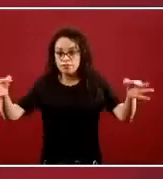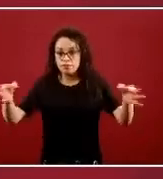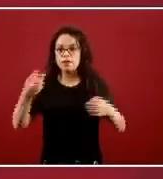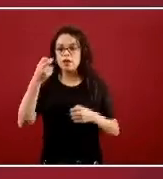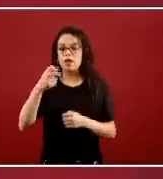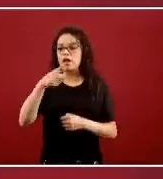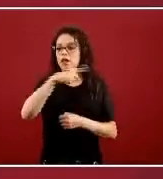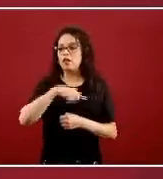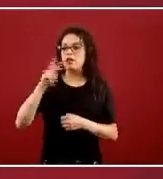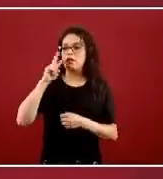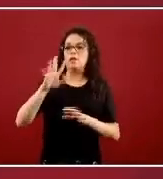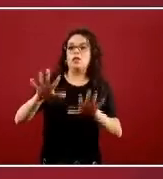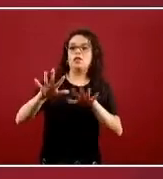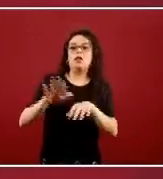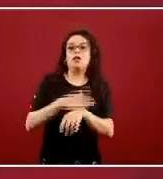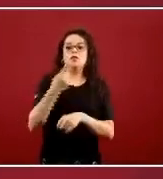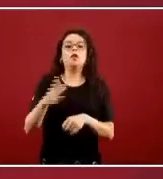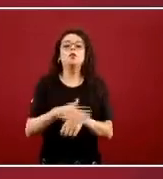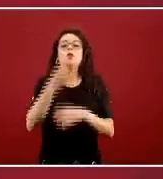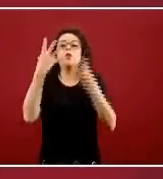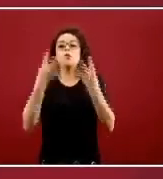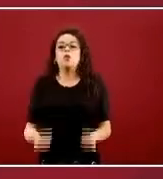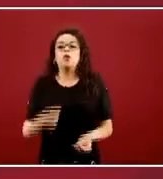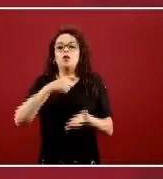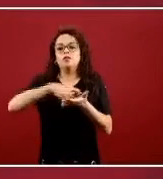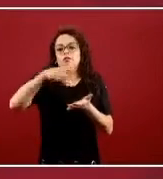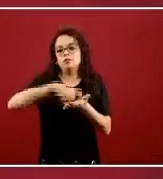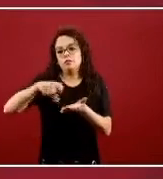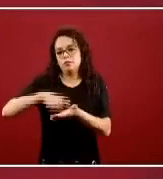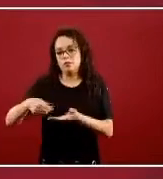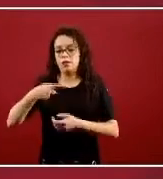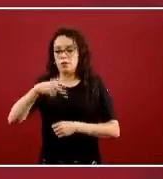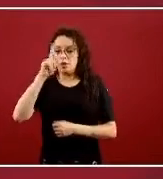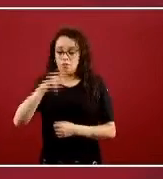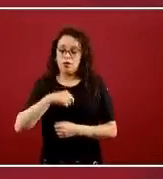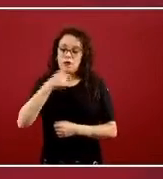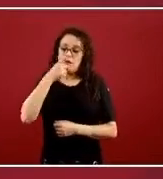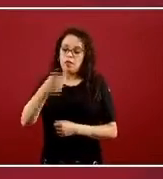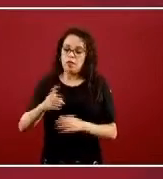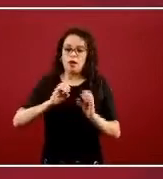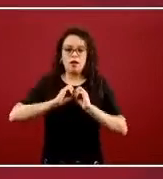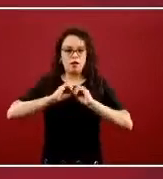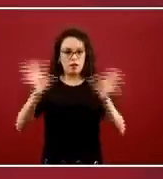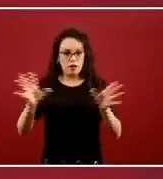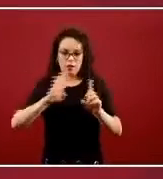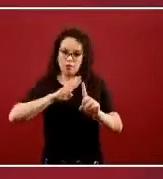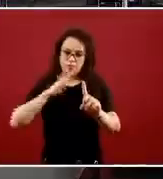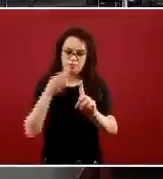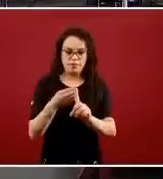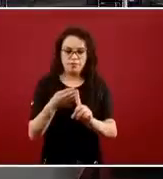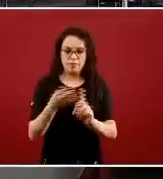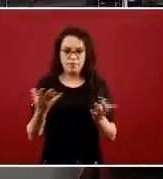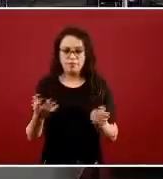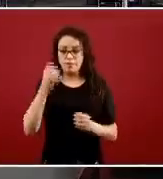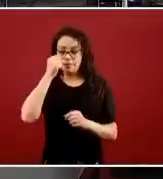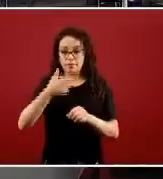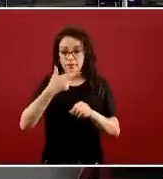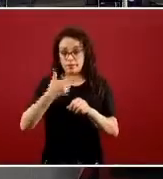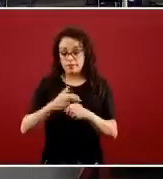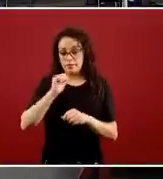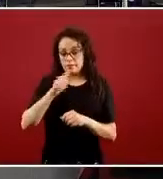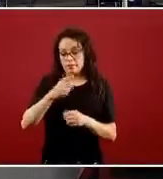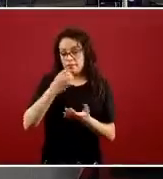productos. Pero quiero ser enfático, no hay razón alguna, y esto la Secretaría de Economía, por ejemplo, lo tiene muy bien